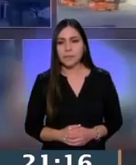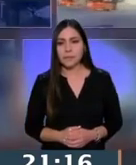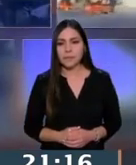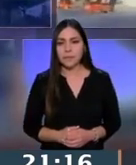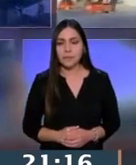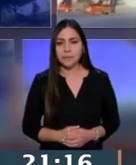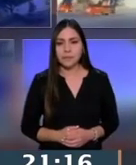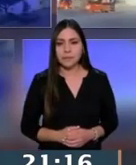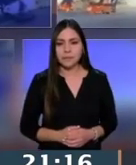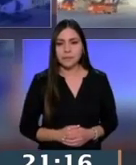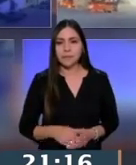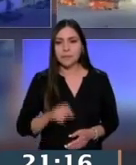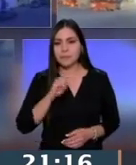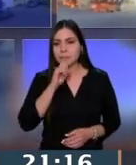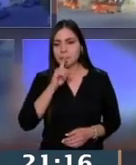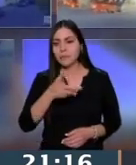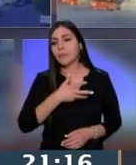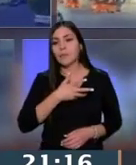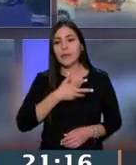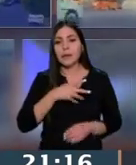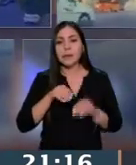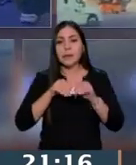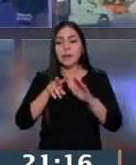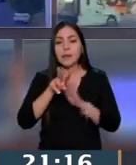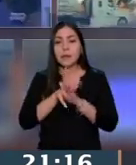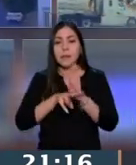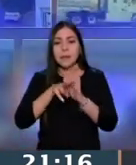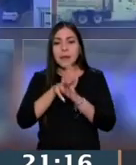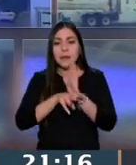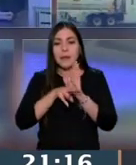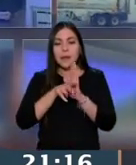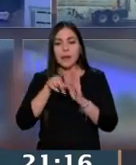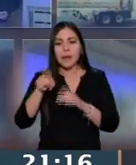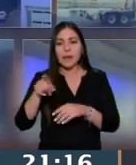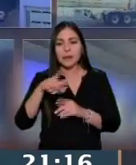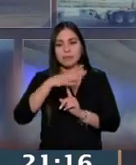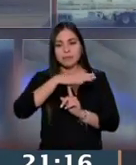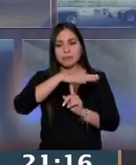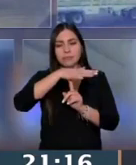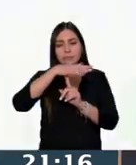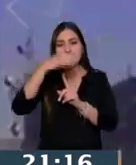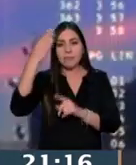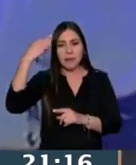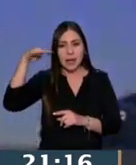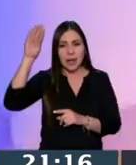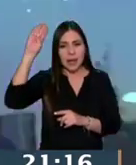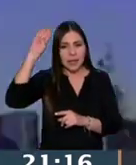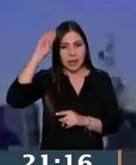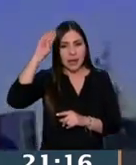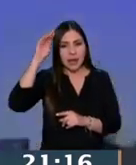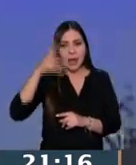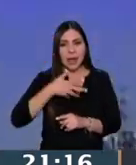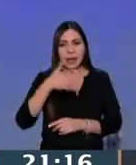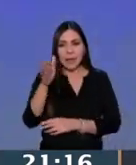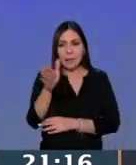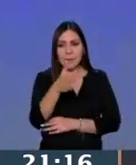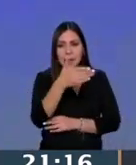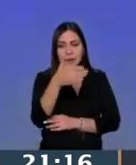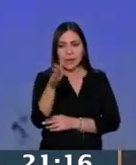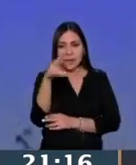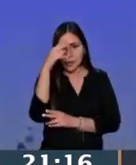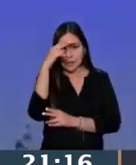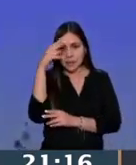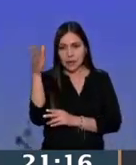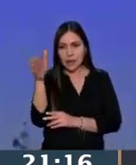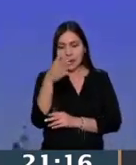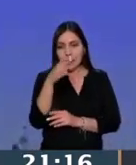También circuló un video de helicópteros de la Marina sobrevolando la ciudad de Culiacán con la bandera de México, asegurando que se